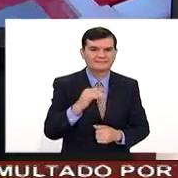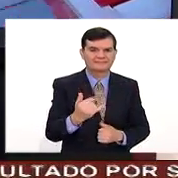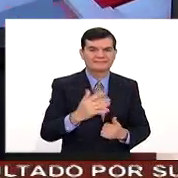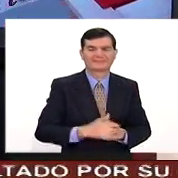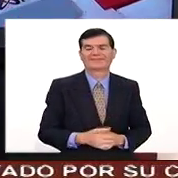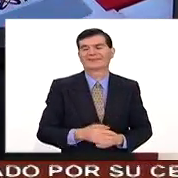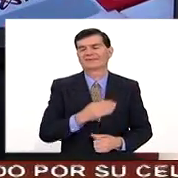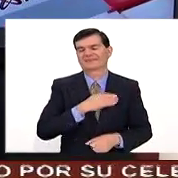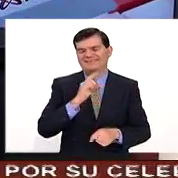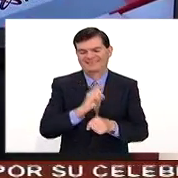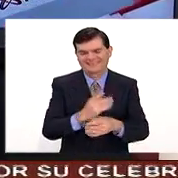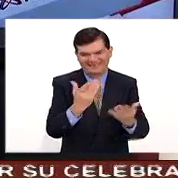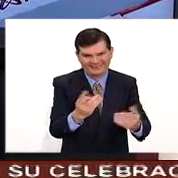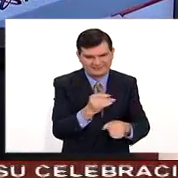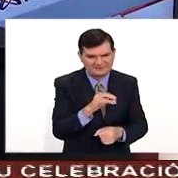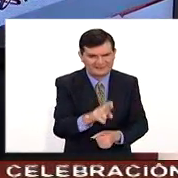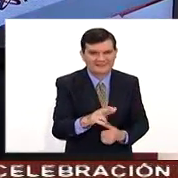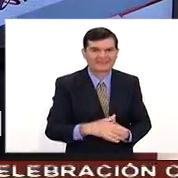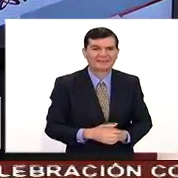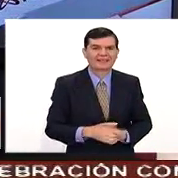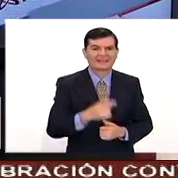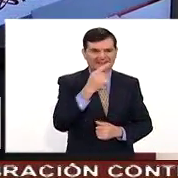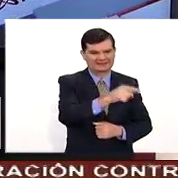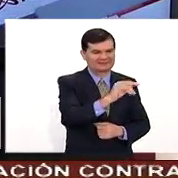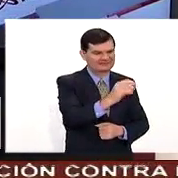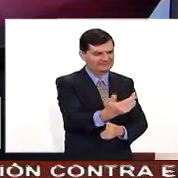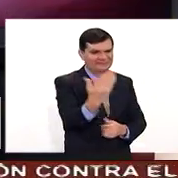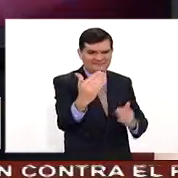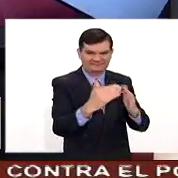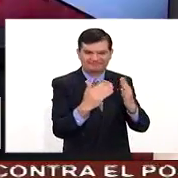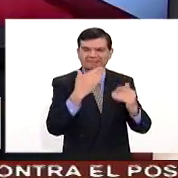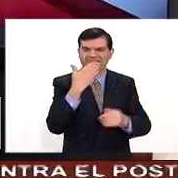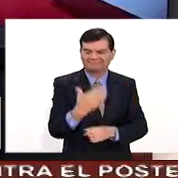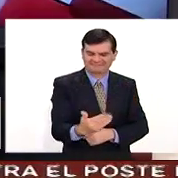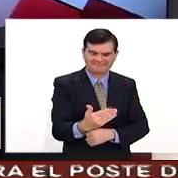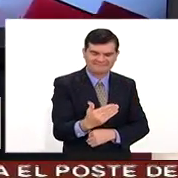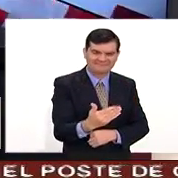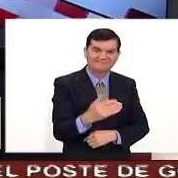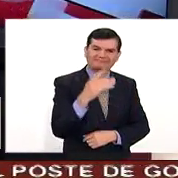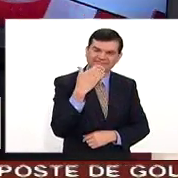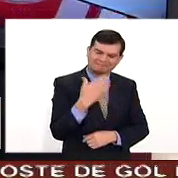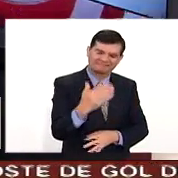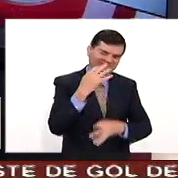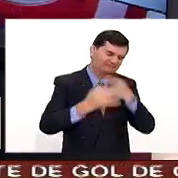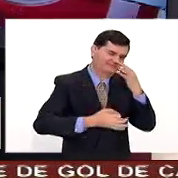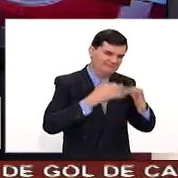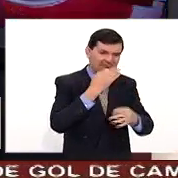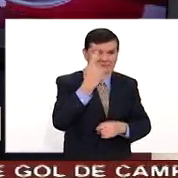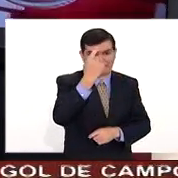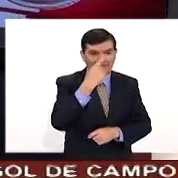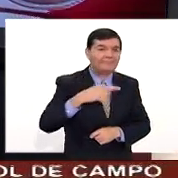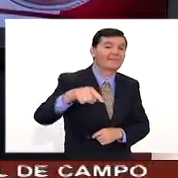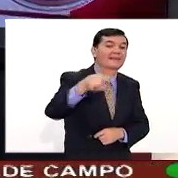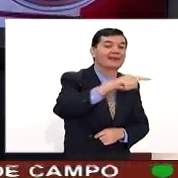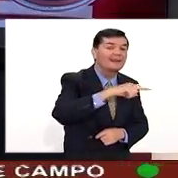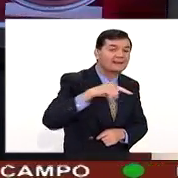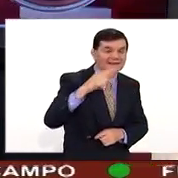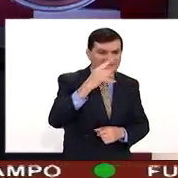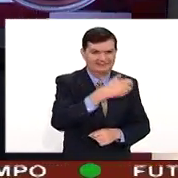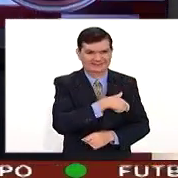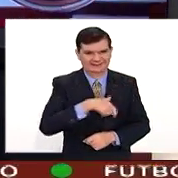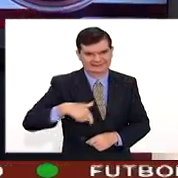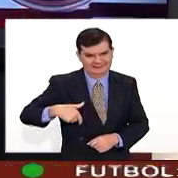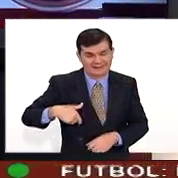deportes. Muy buenos días, Omar. Buenos días a ti, Pati, a todos en casa. Bien lo dijiste, Omar. Muy buenas noticias para los seguidores de los